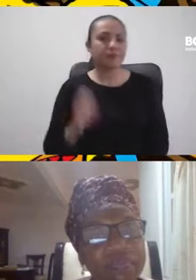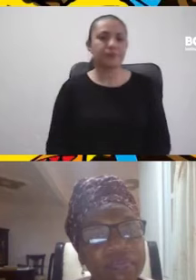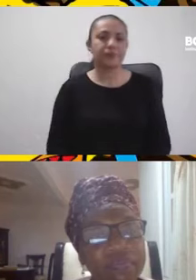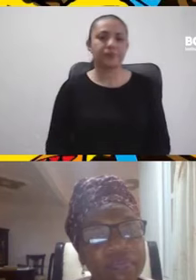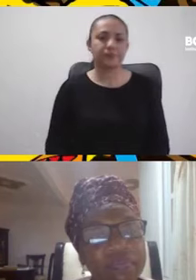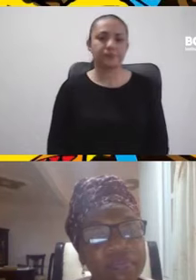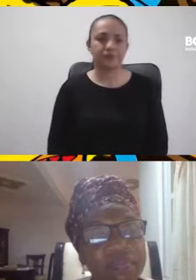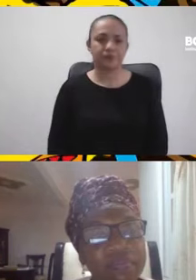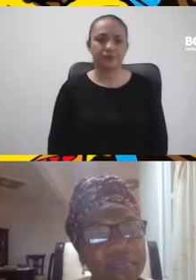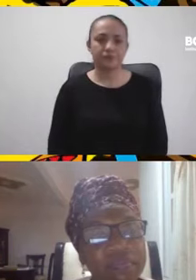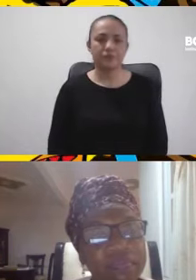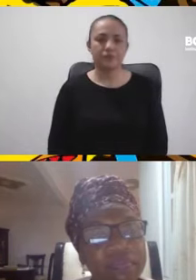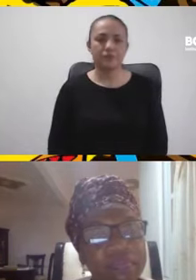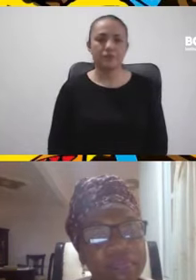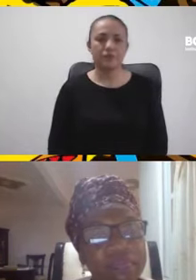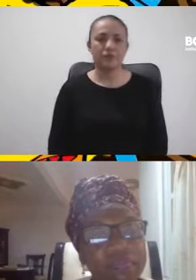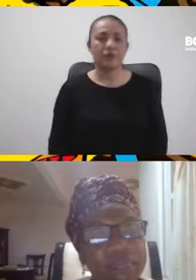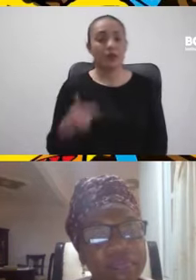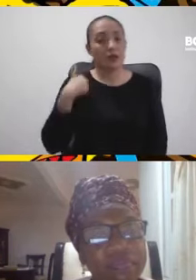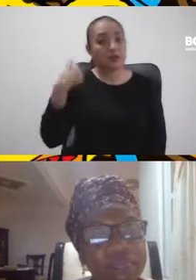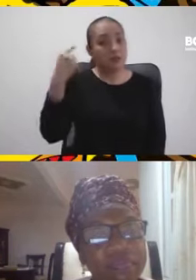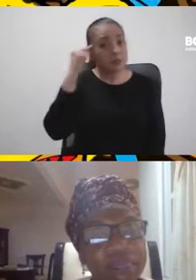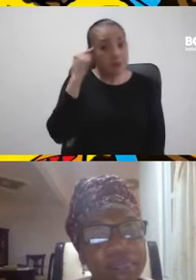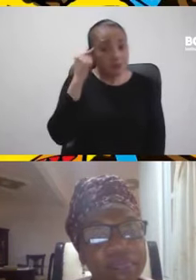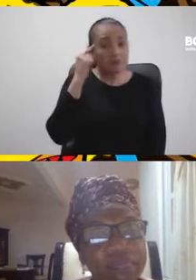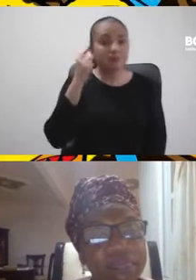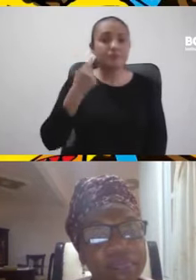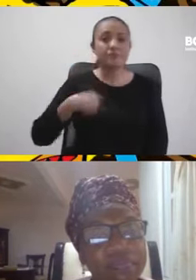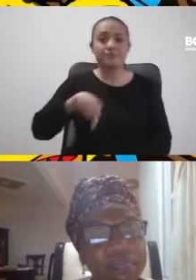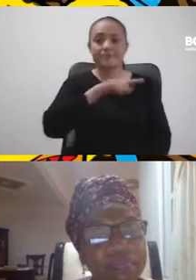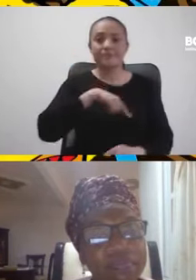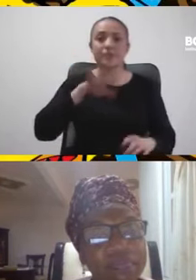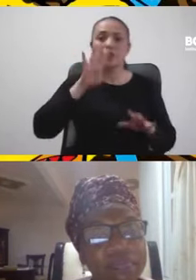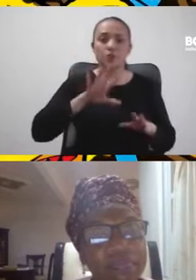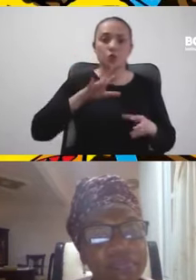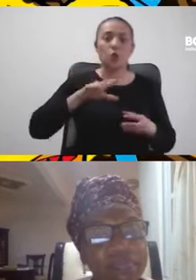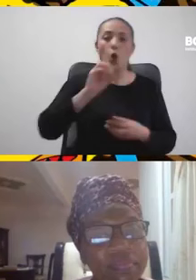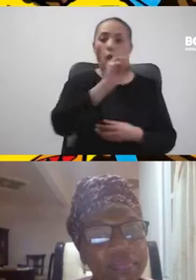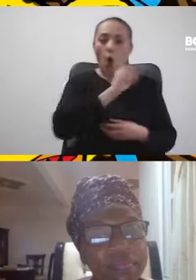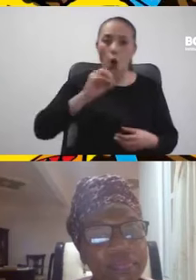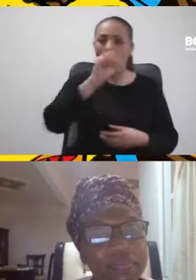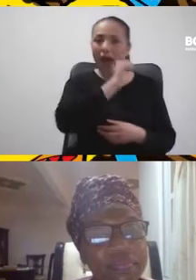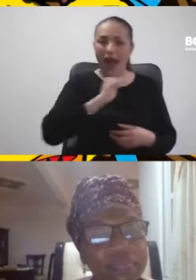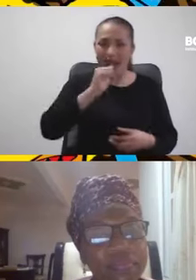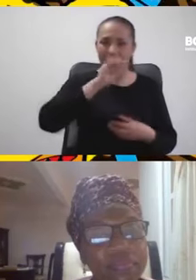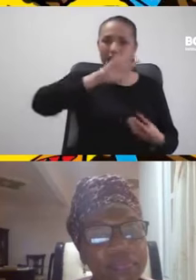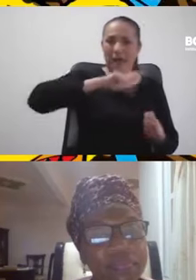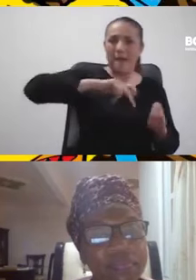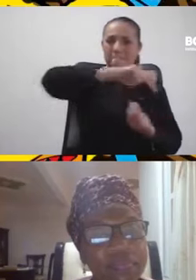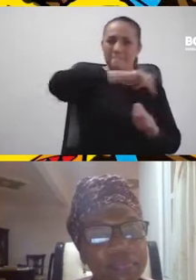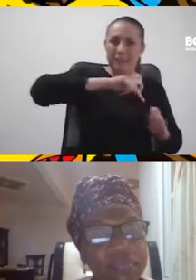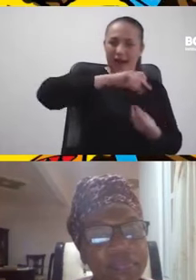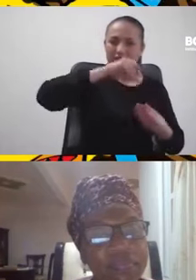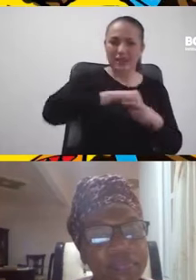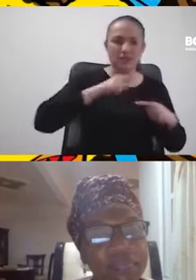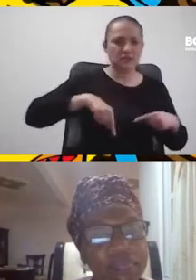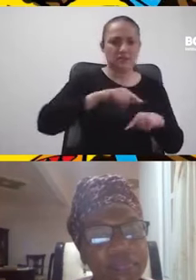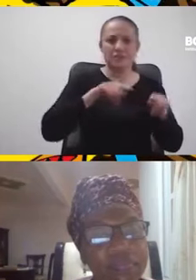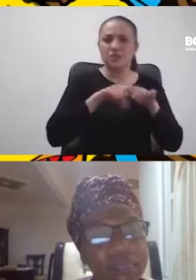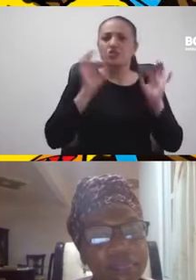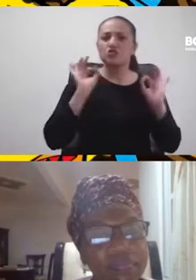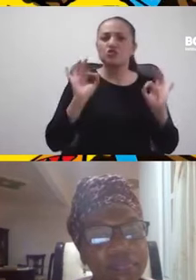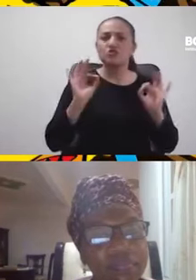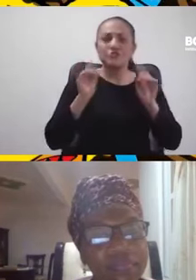Yo pienso que nosotros, los palenqueros y palenqueras, siempre hemos sido seres citadinos, ¿no? Nos